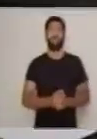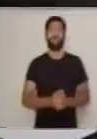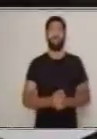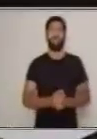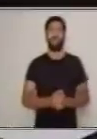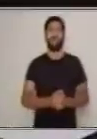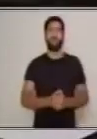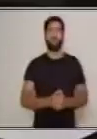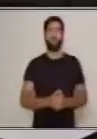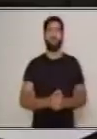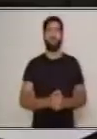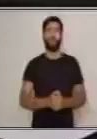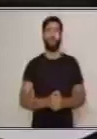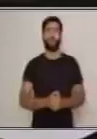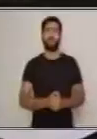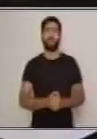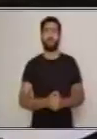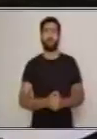sería